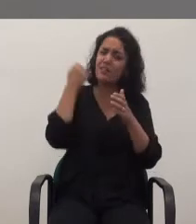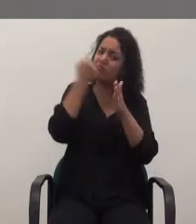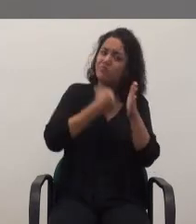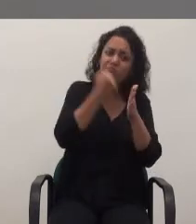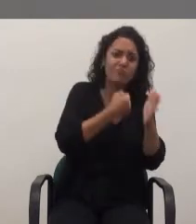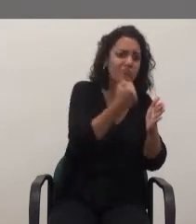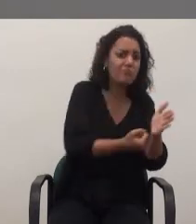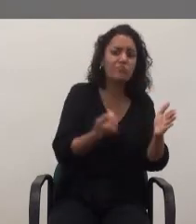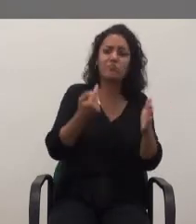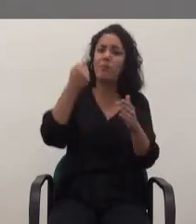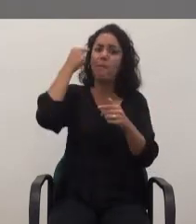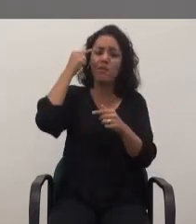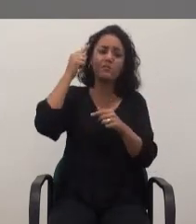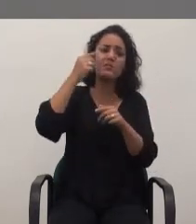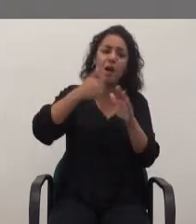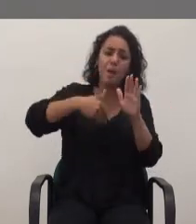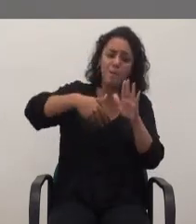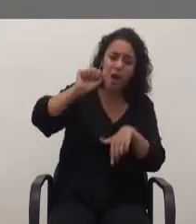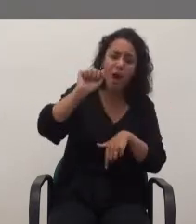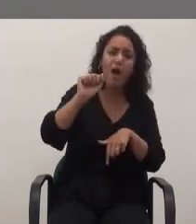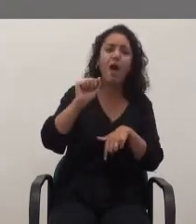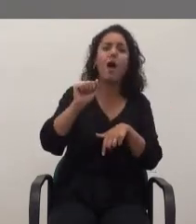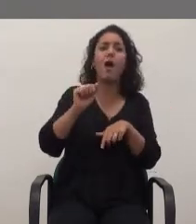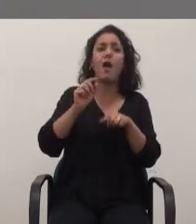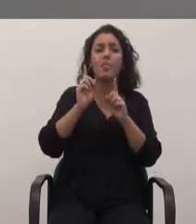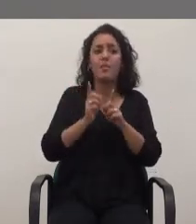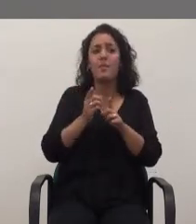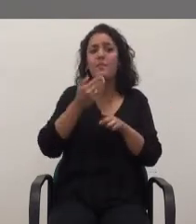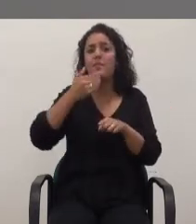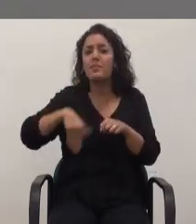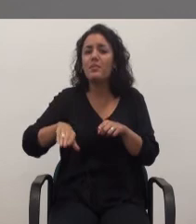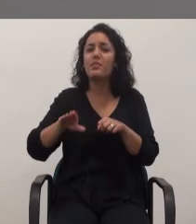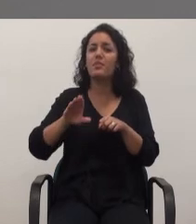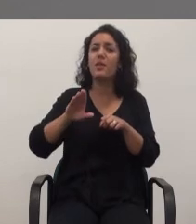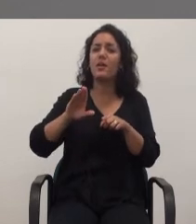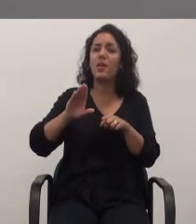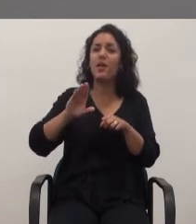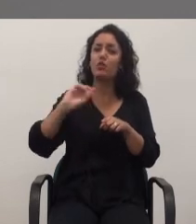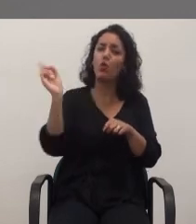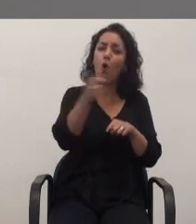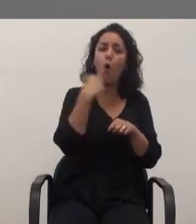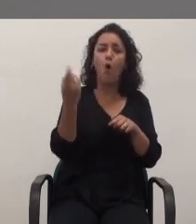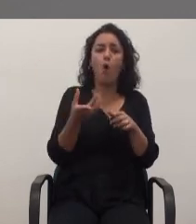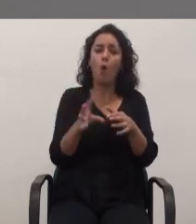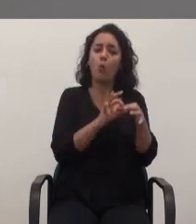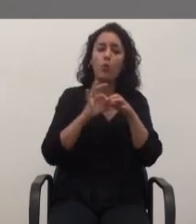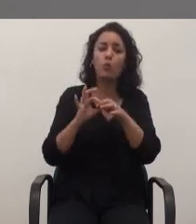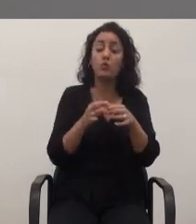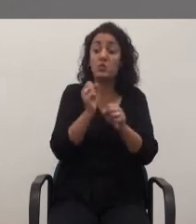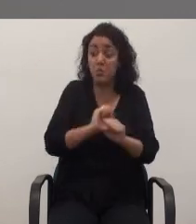a partir de lo que entendamos entre todos que de eso hay algo posible para ser llevado adelante.